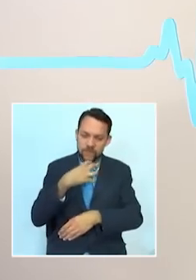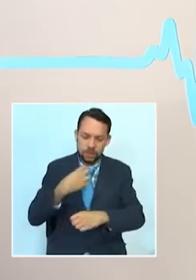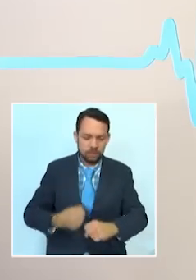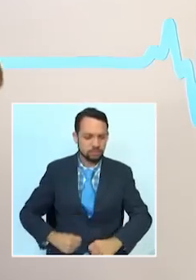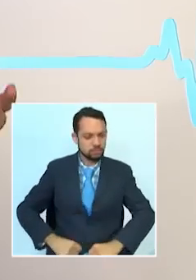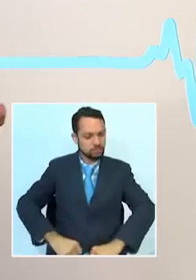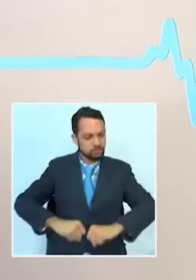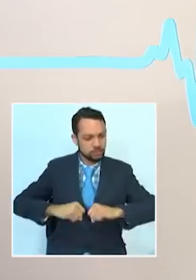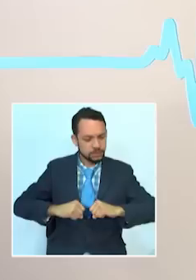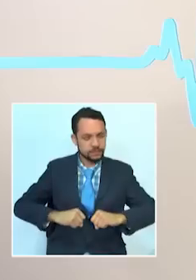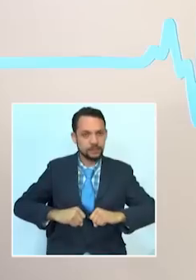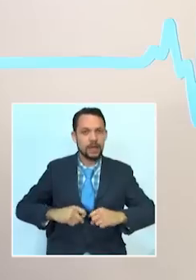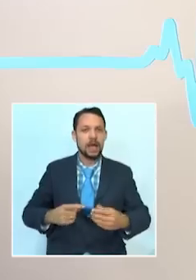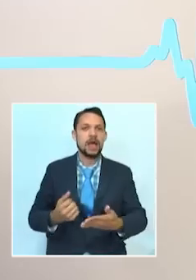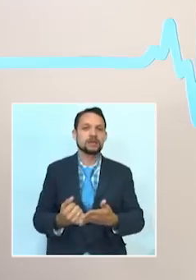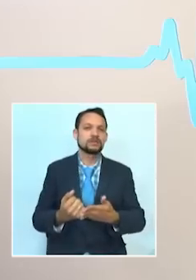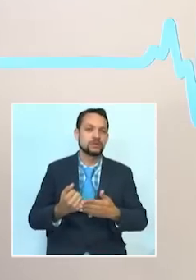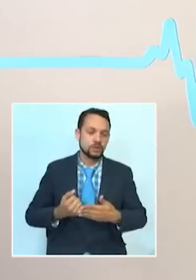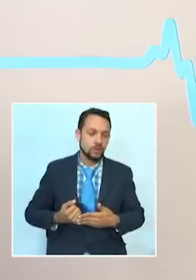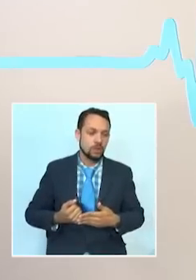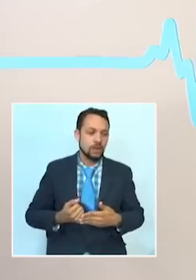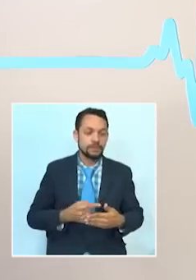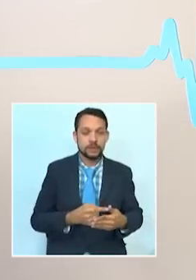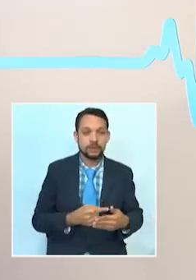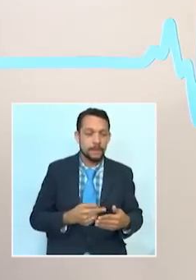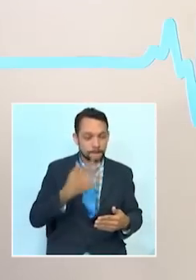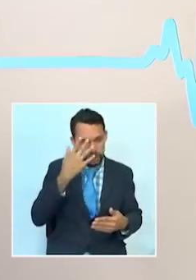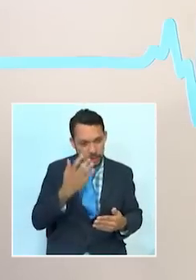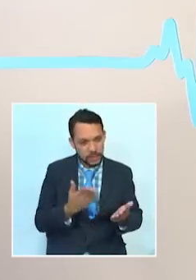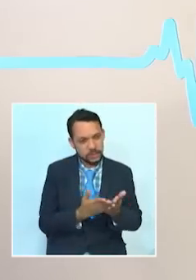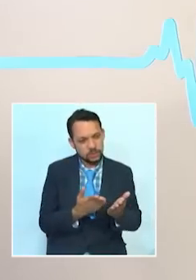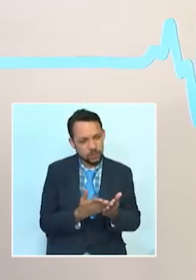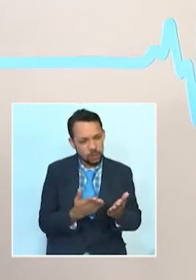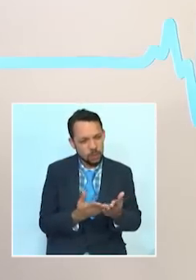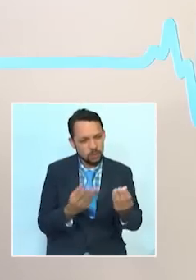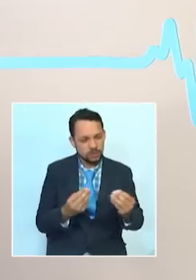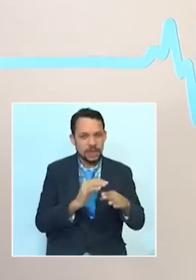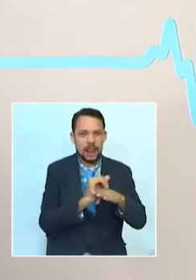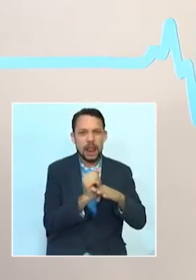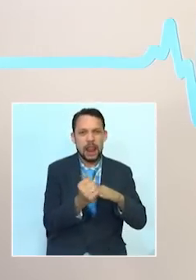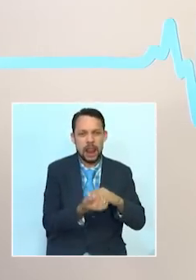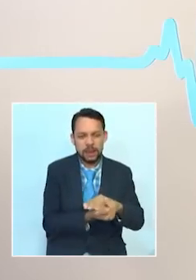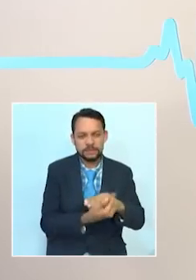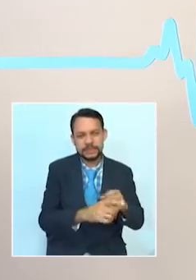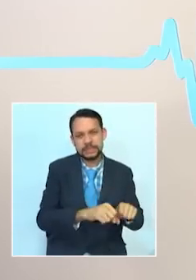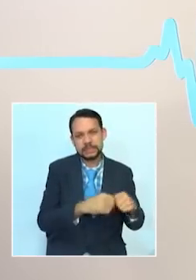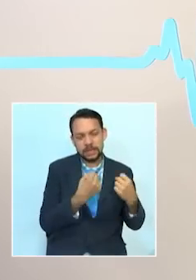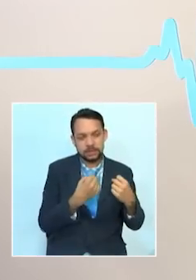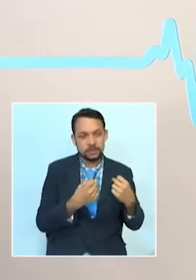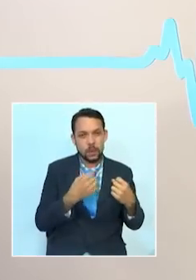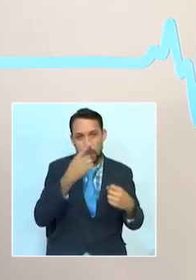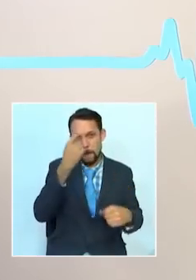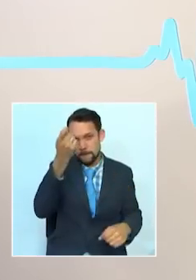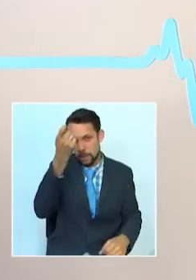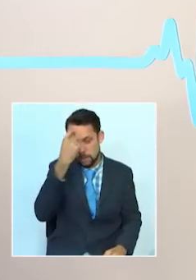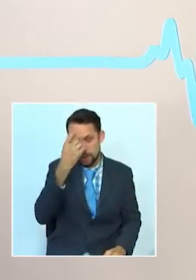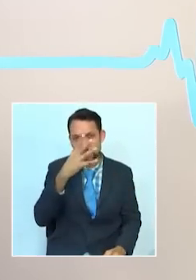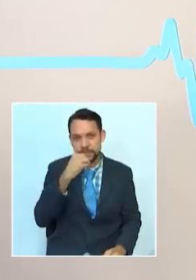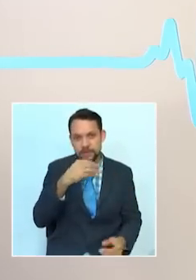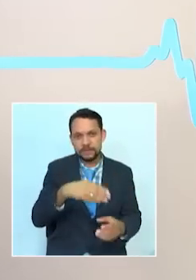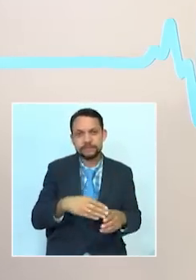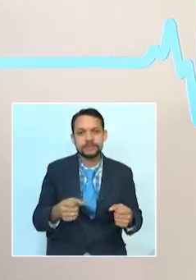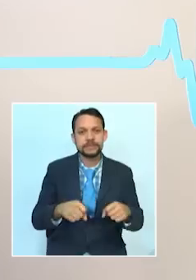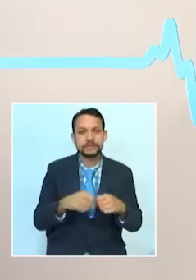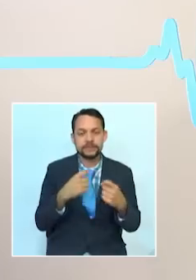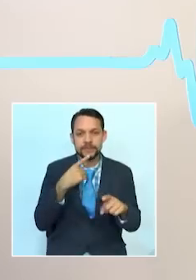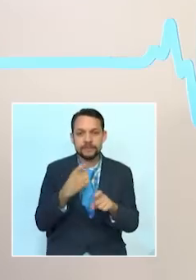al parkinson y nos pueden llevar al al Alzheimer y todo esto por la cantidad de Harinas que consumimos aumente las frutas aumente las verduras